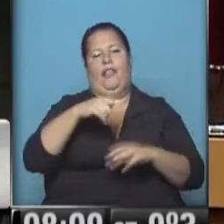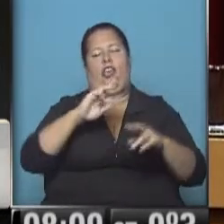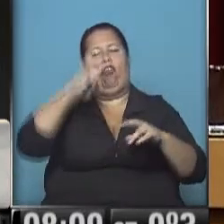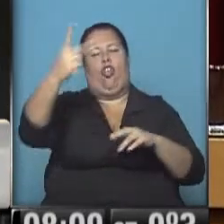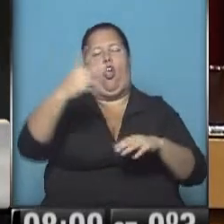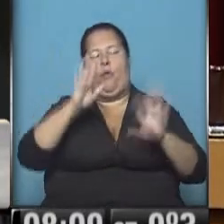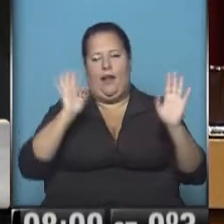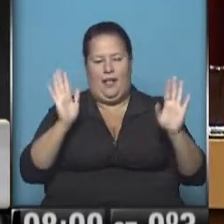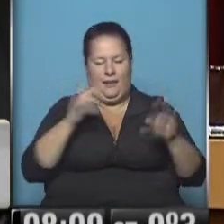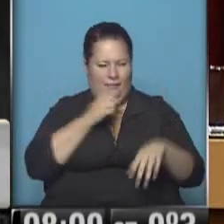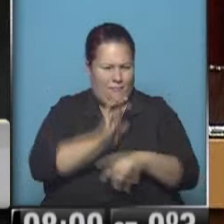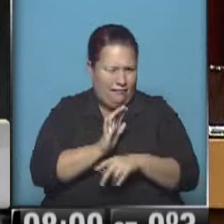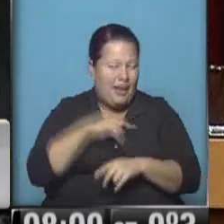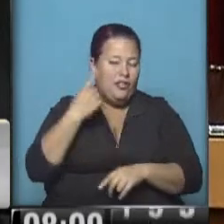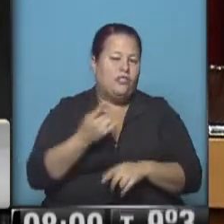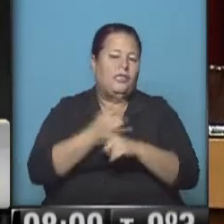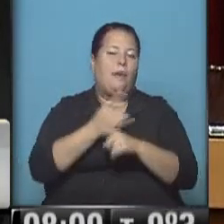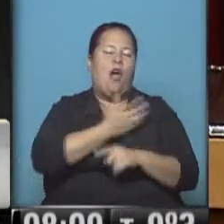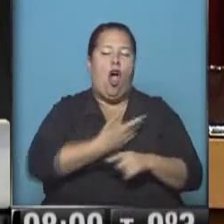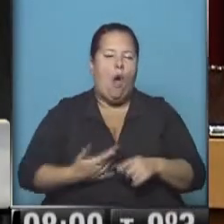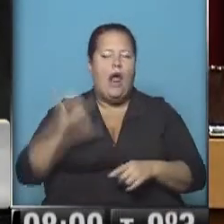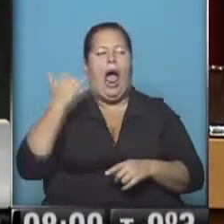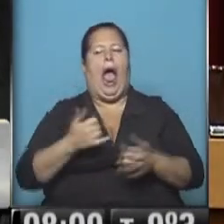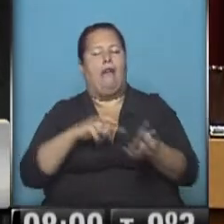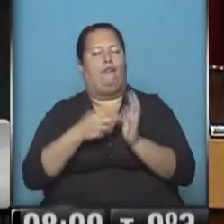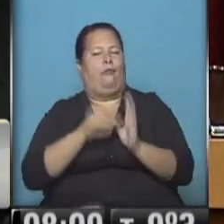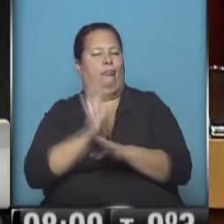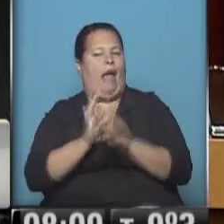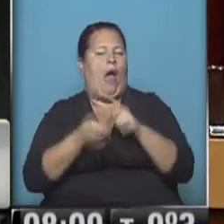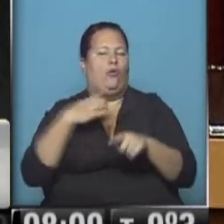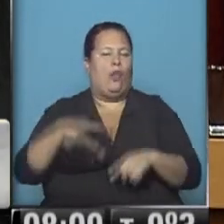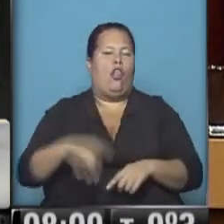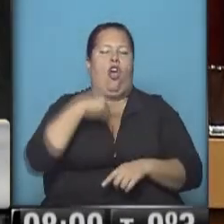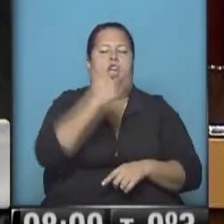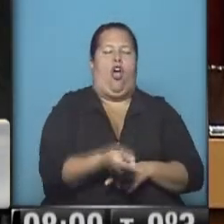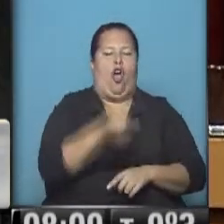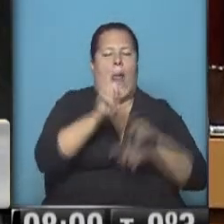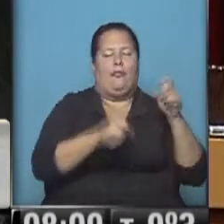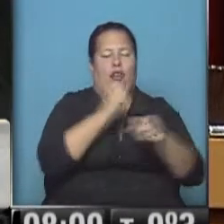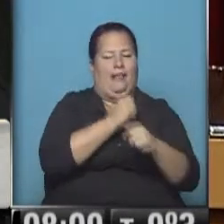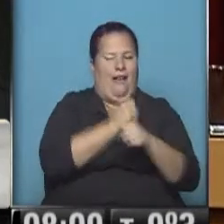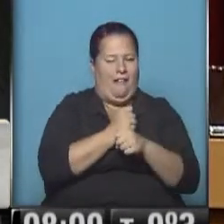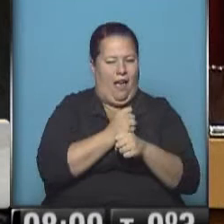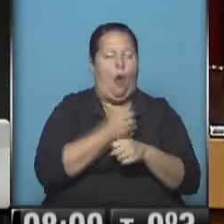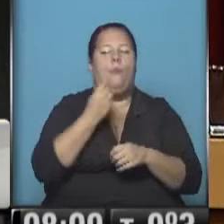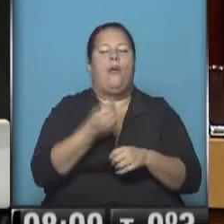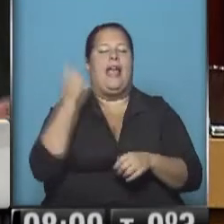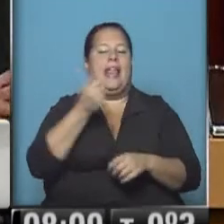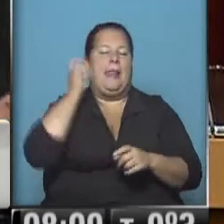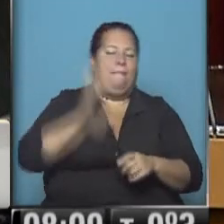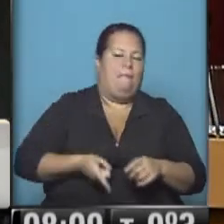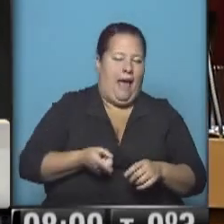de X. Entonces siempre el gobierno tiene un problema en la paritaria con los trabajadores porque les quiere